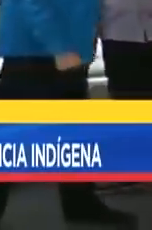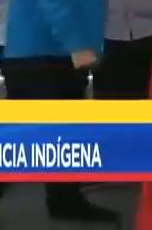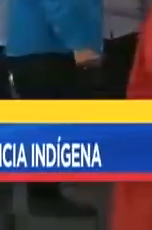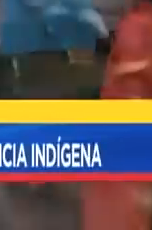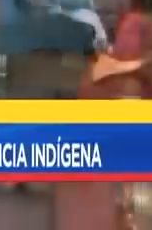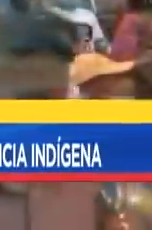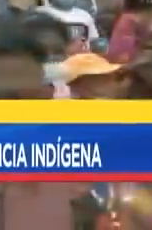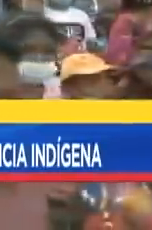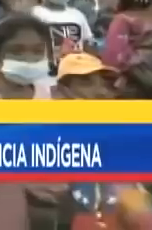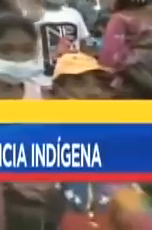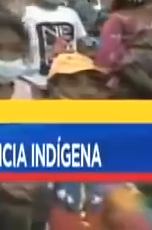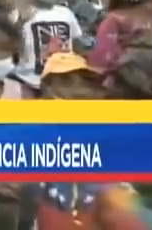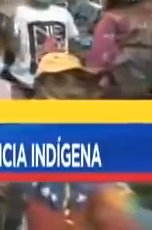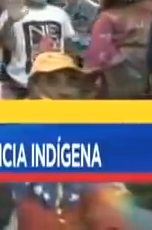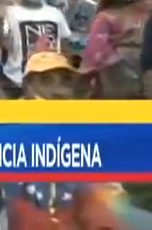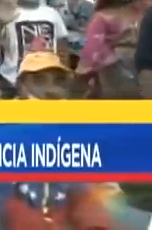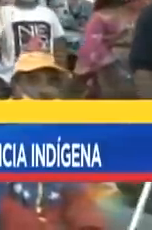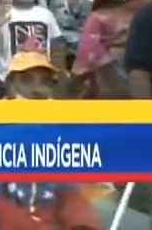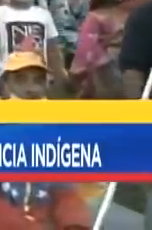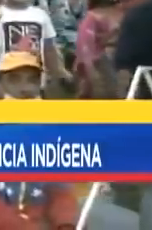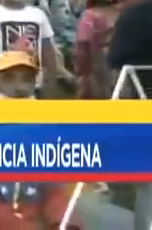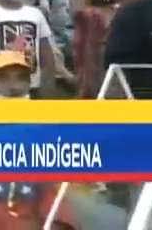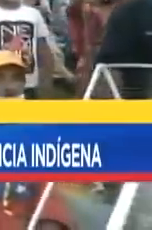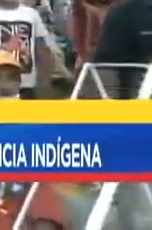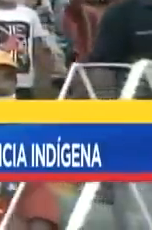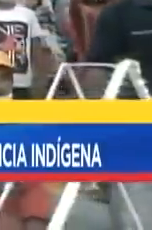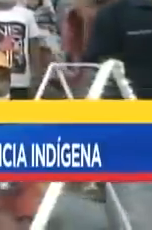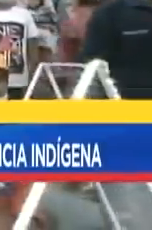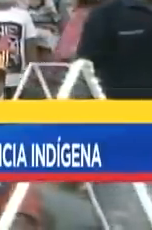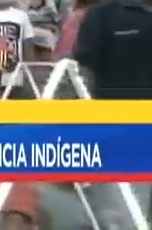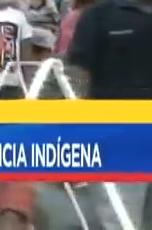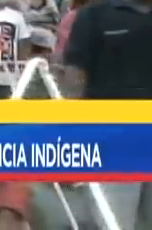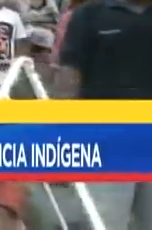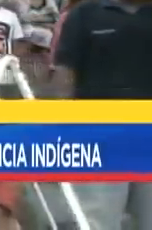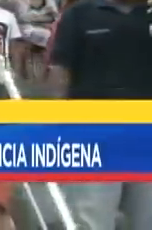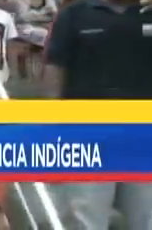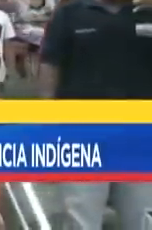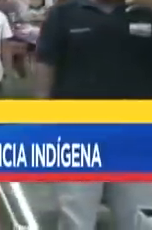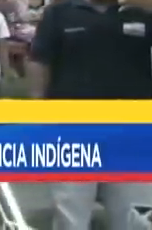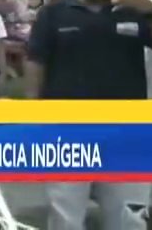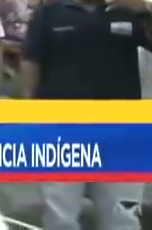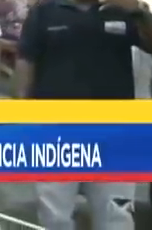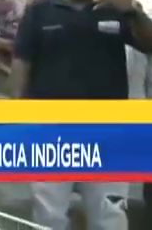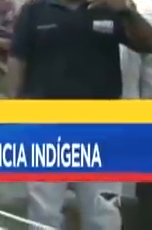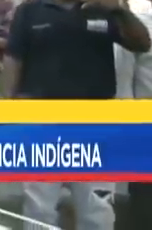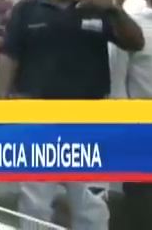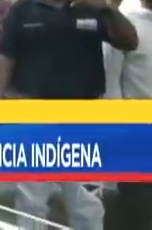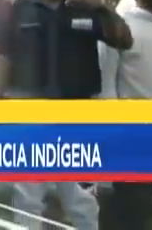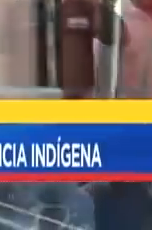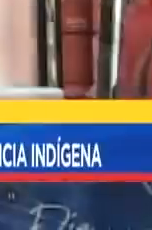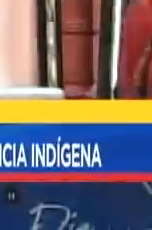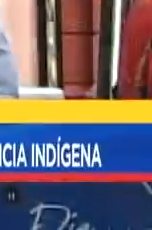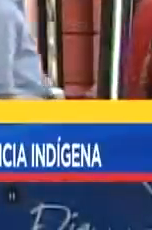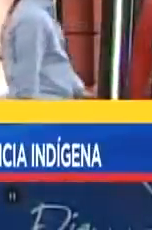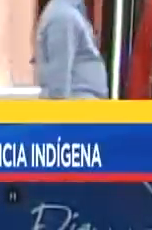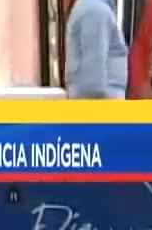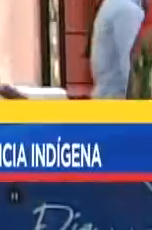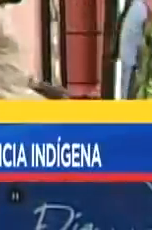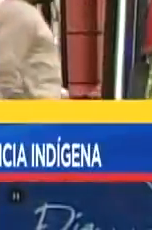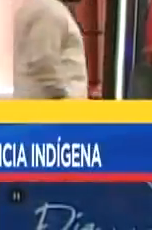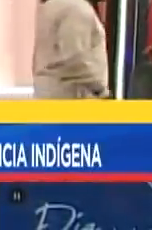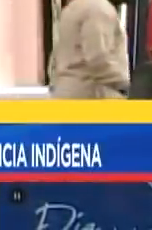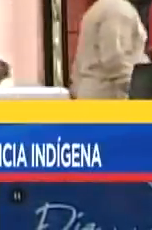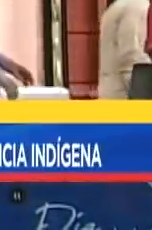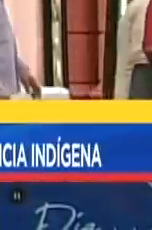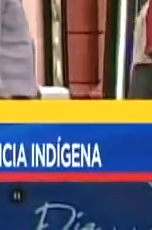leyes que hoy garantizan los derechos fundamentales como nunca antes en la historia de la República de todos los pueblos indígenas de Venezuela. Sí. Somos